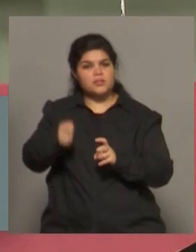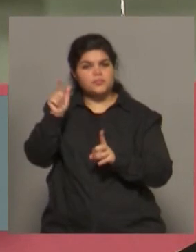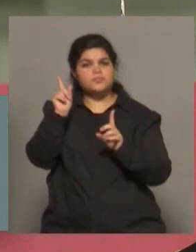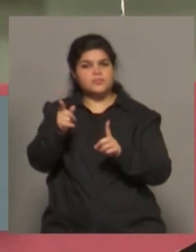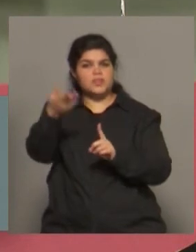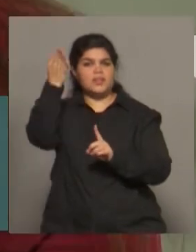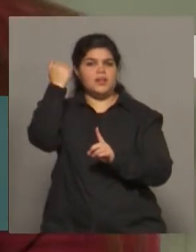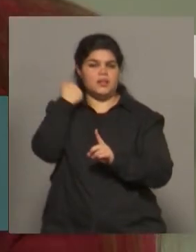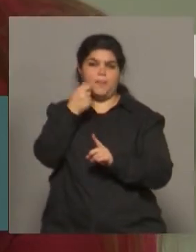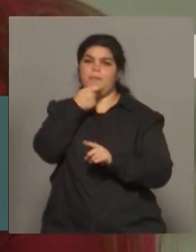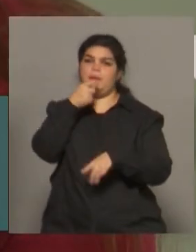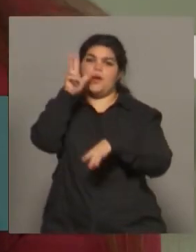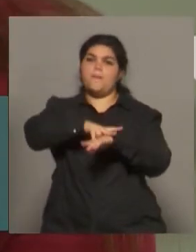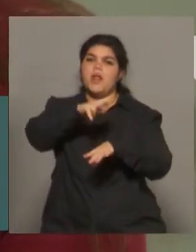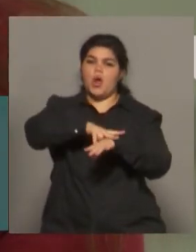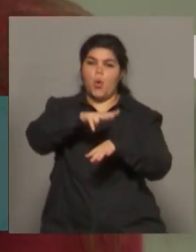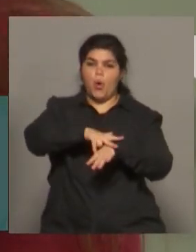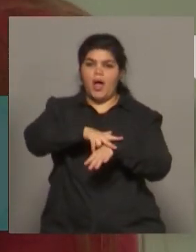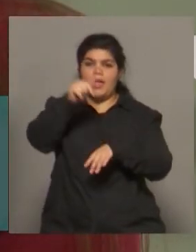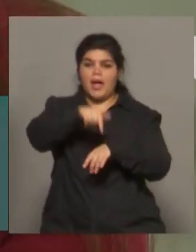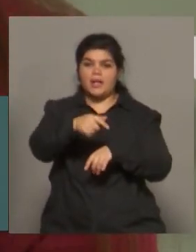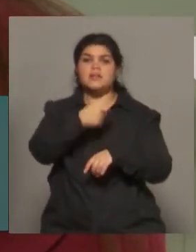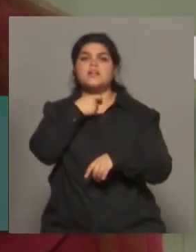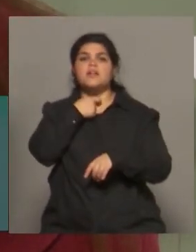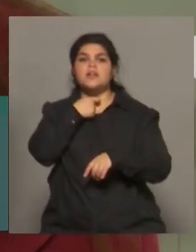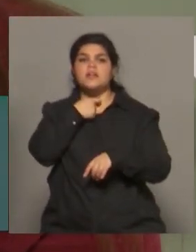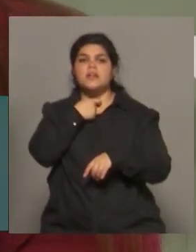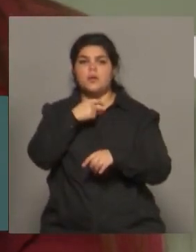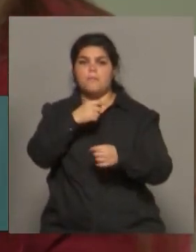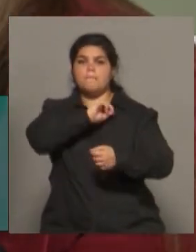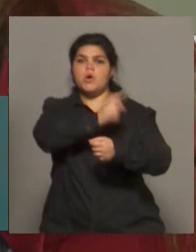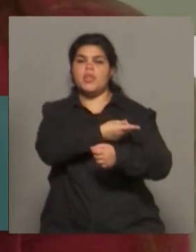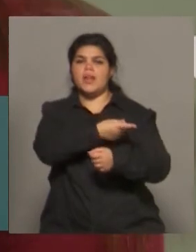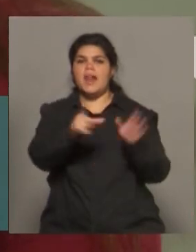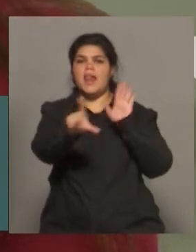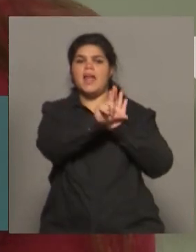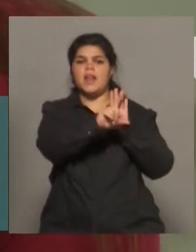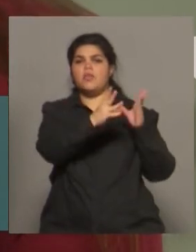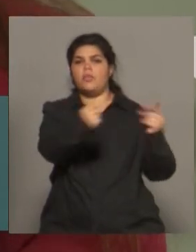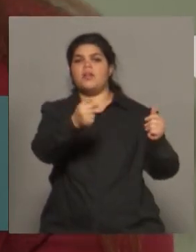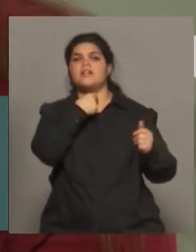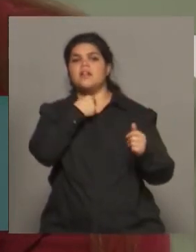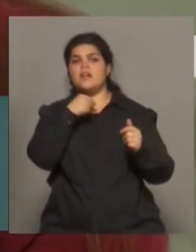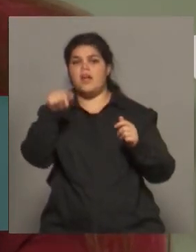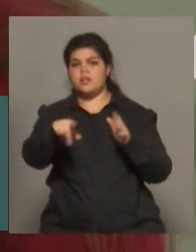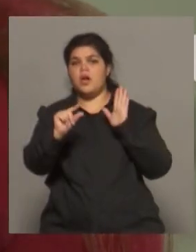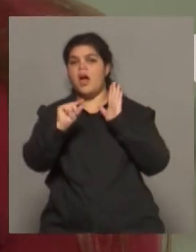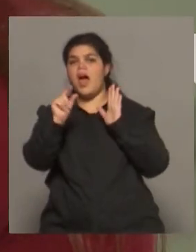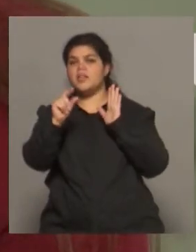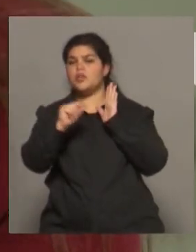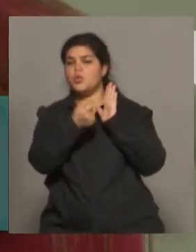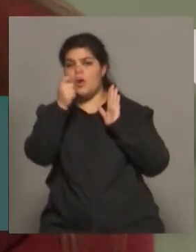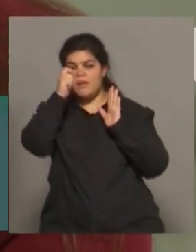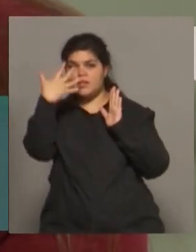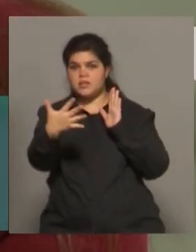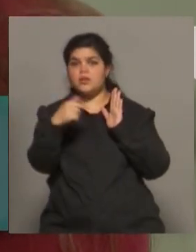cuando Paraguay intentó disolver su poder legislativo. Esto está sustentado en el artículo 25 del Tratado